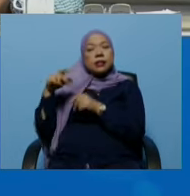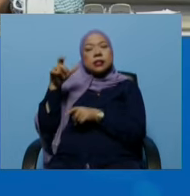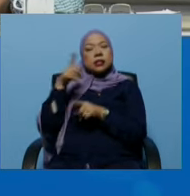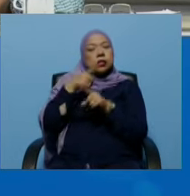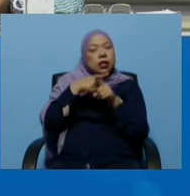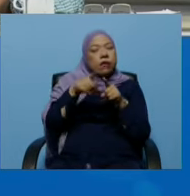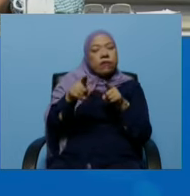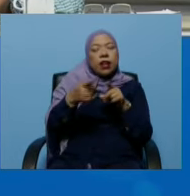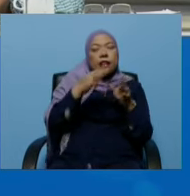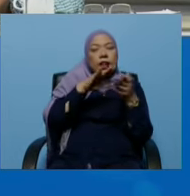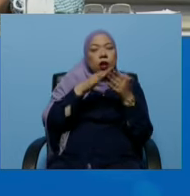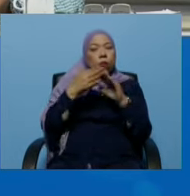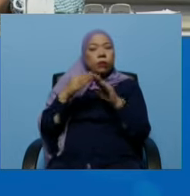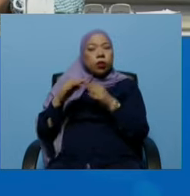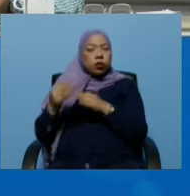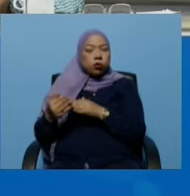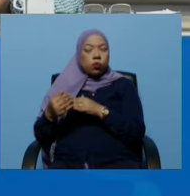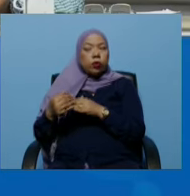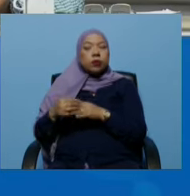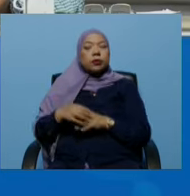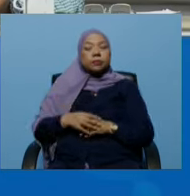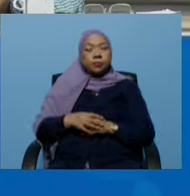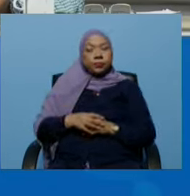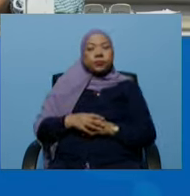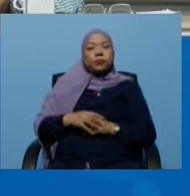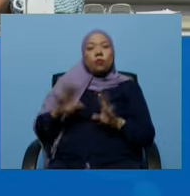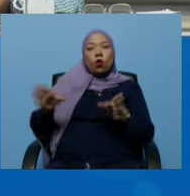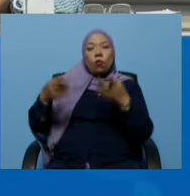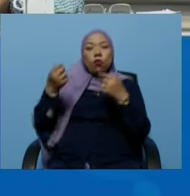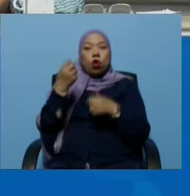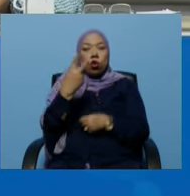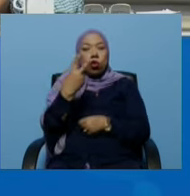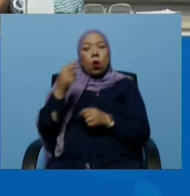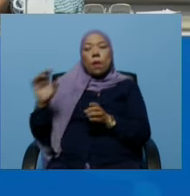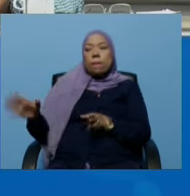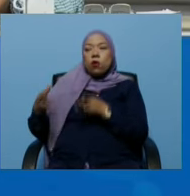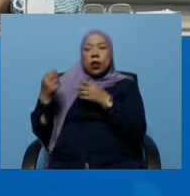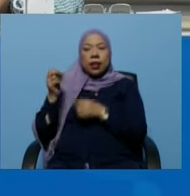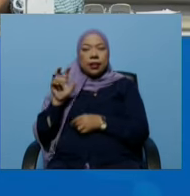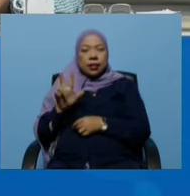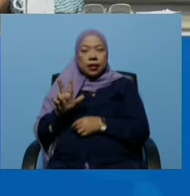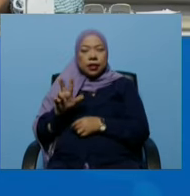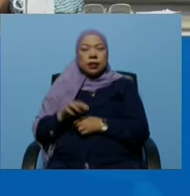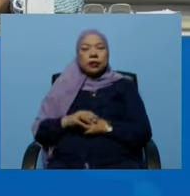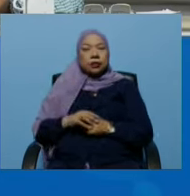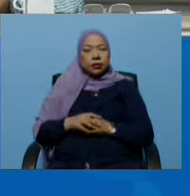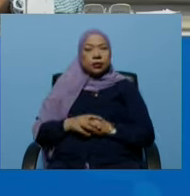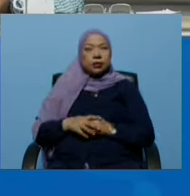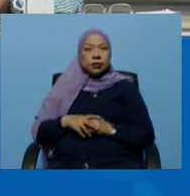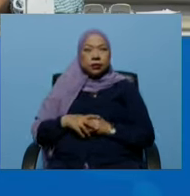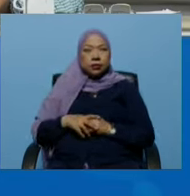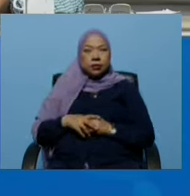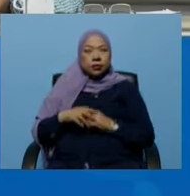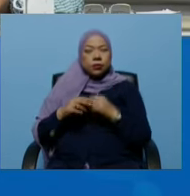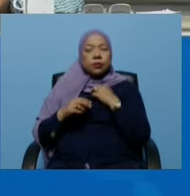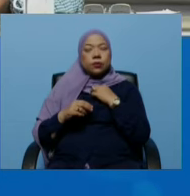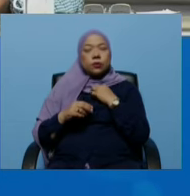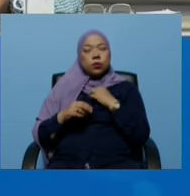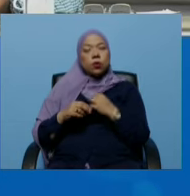la Avanzadora, bloque 2, Manuelita Sáez, bloque 3, Negra Hipólita. Se extrae